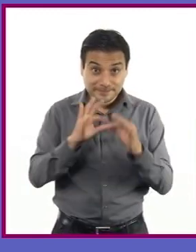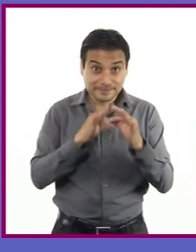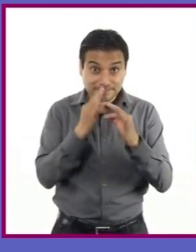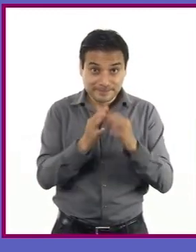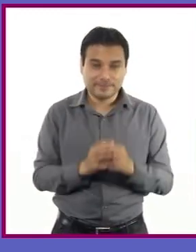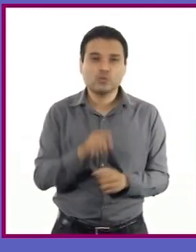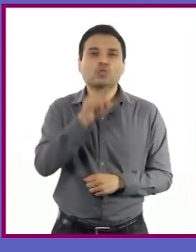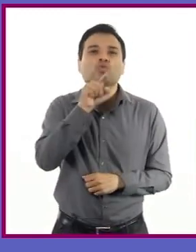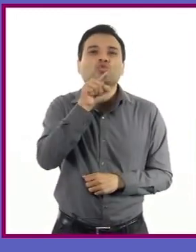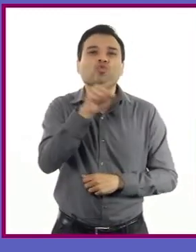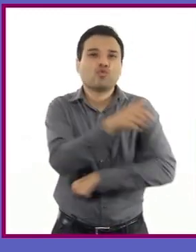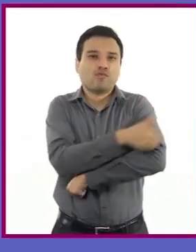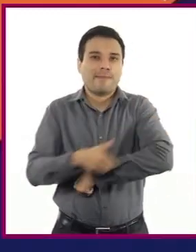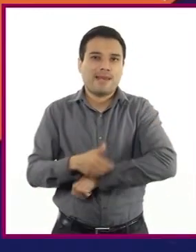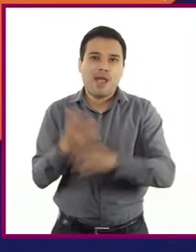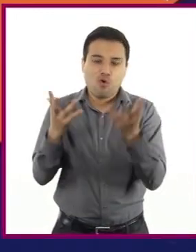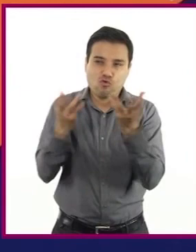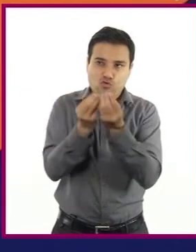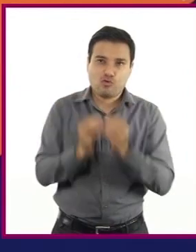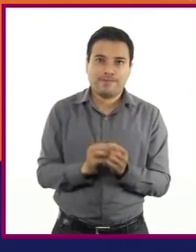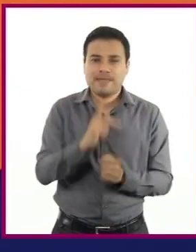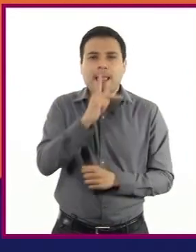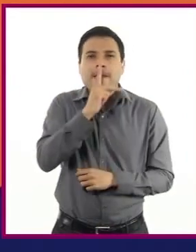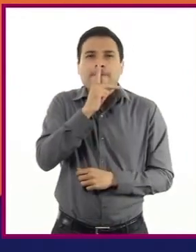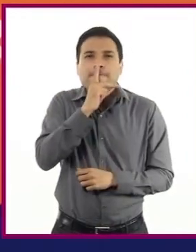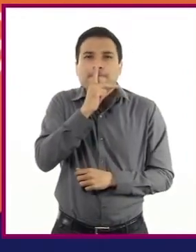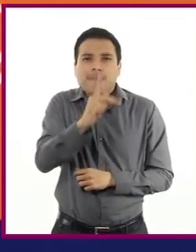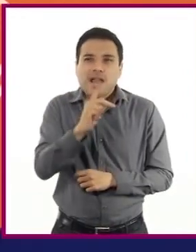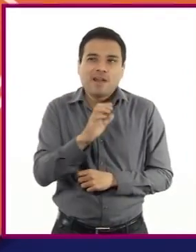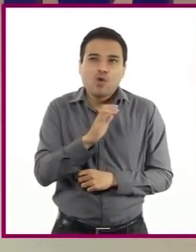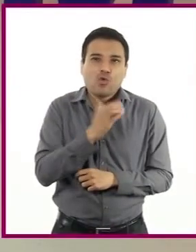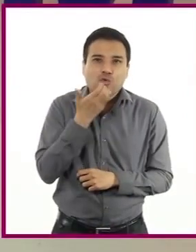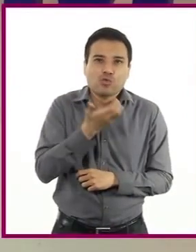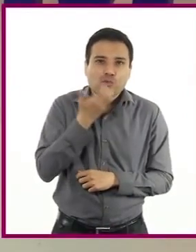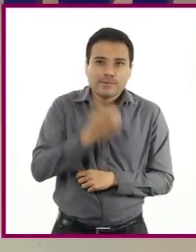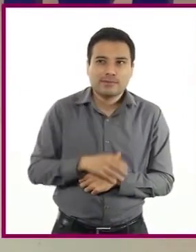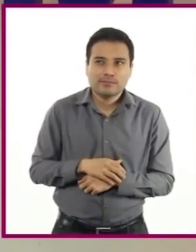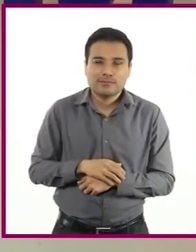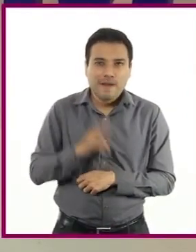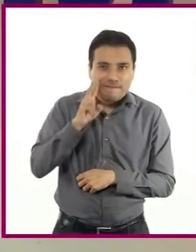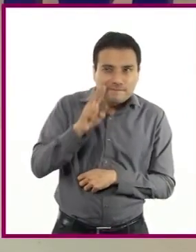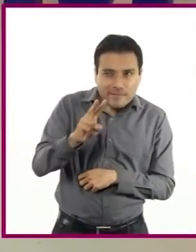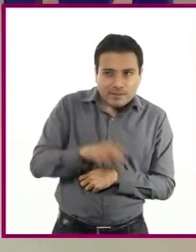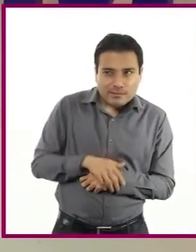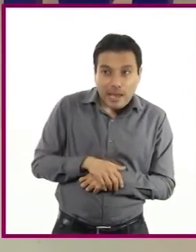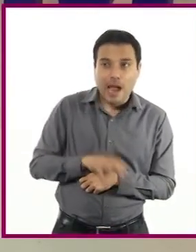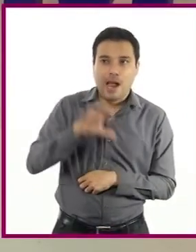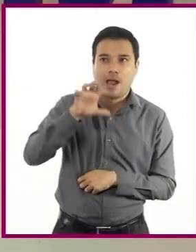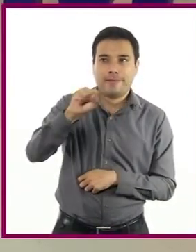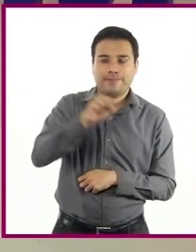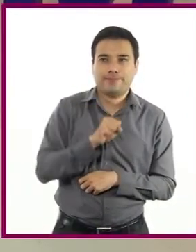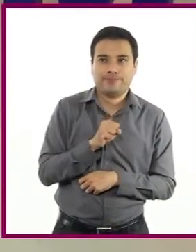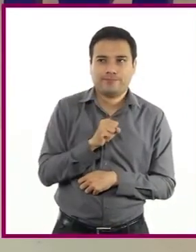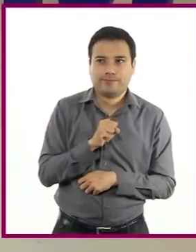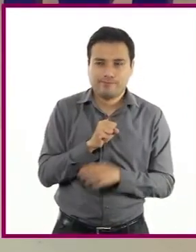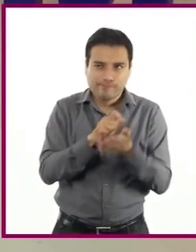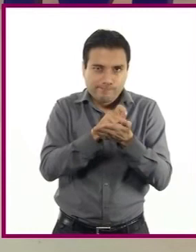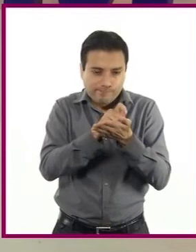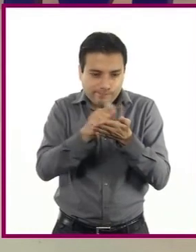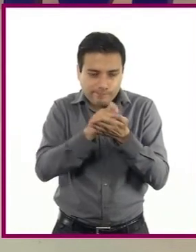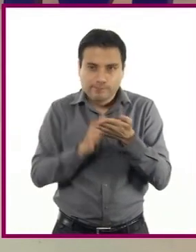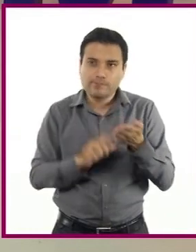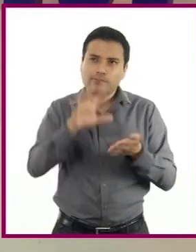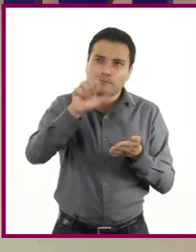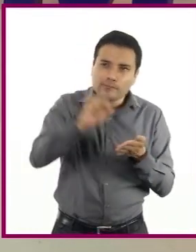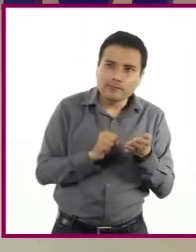familia, hagan un listado breve de palabras que escuchan frecuentemente y cuyo significado no les es claro o